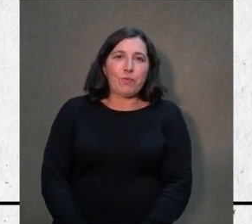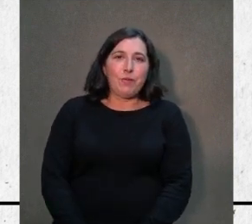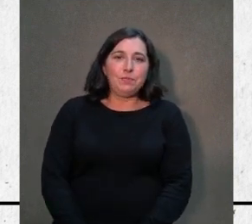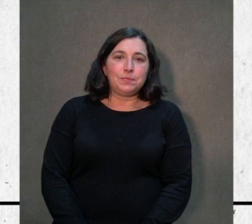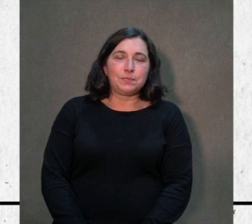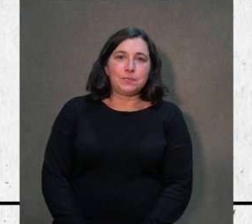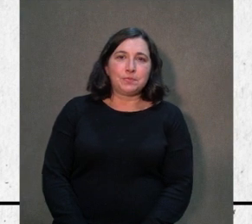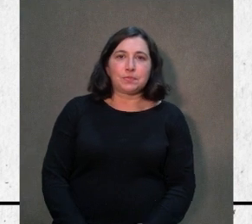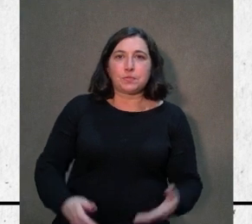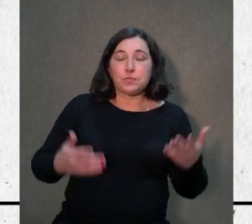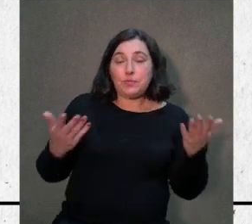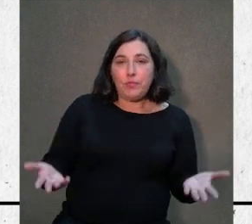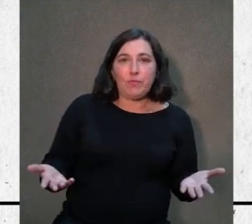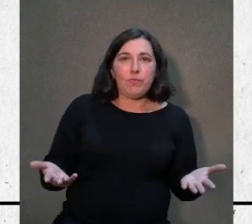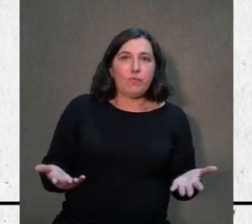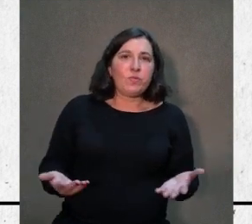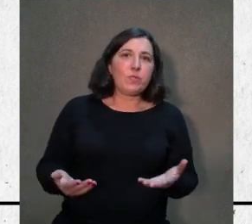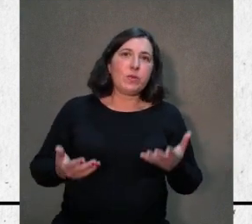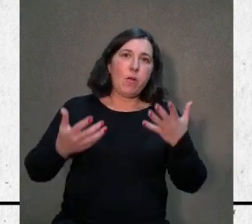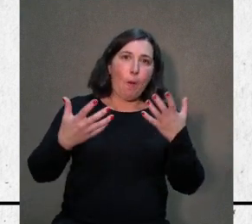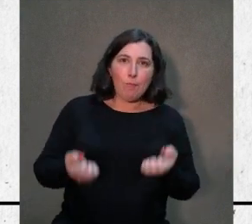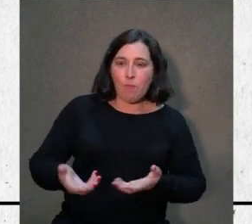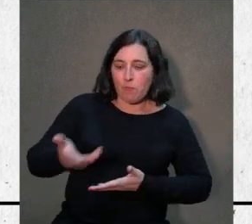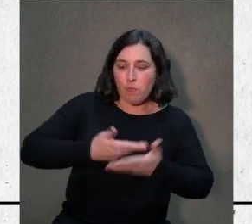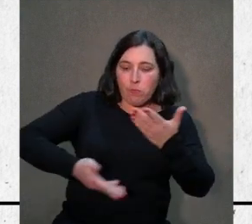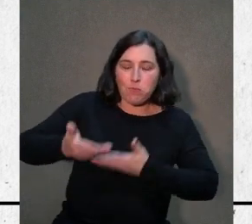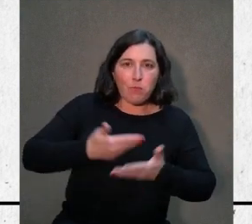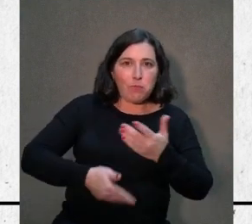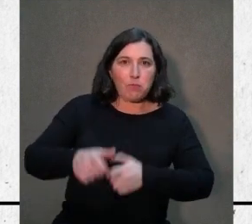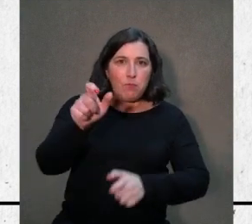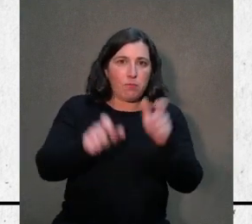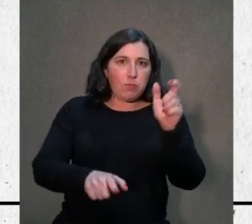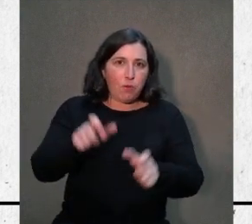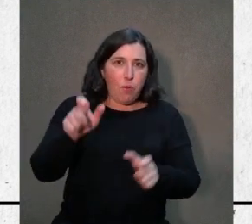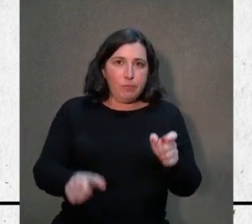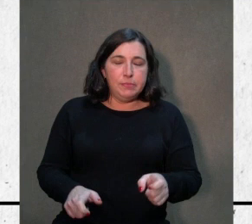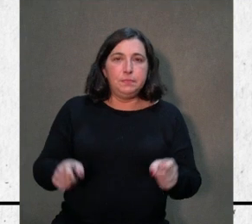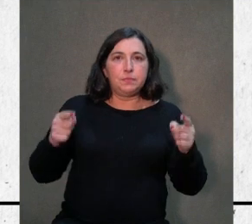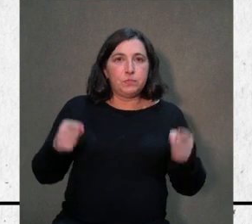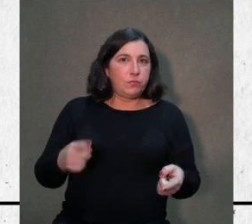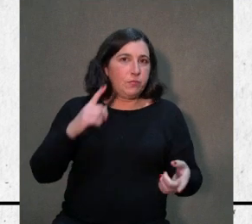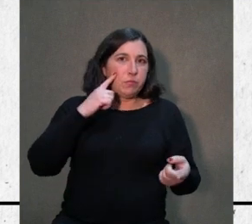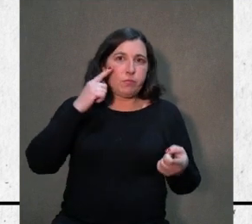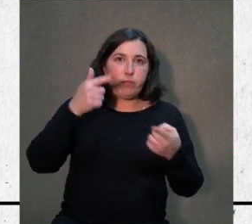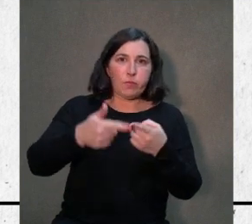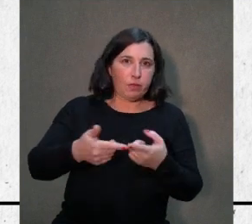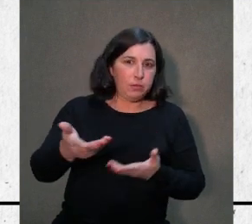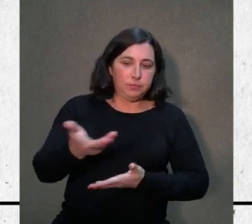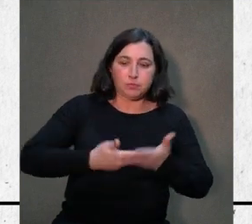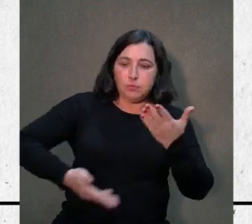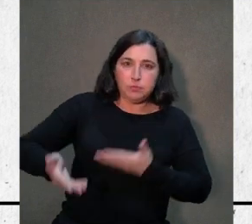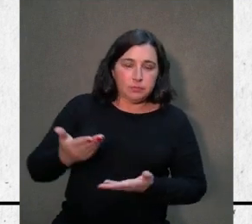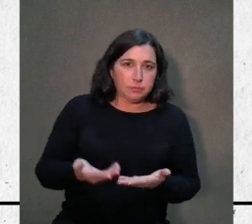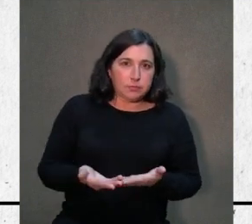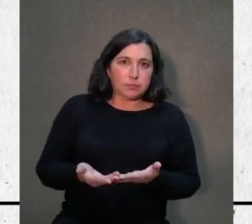pero bueno, así como nosotros estamos en eso, es importante que también la gente, como que les dice el público, sepa de que bueno, que estamos